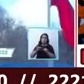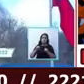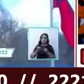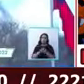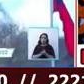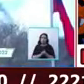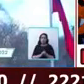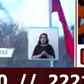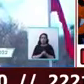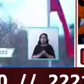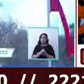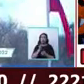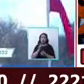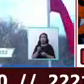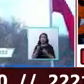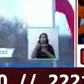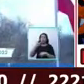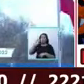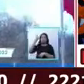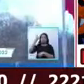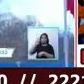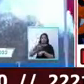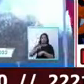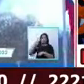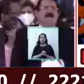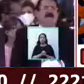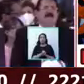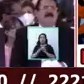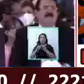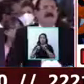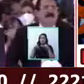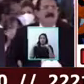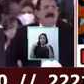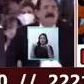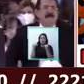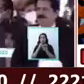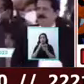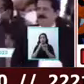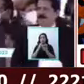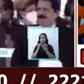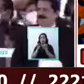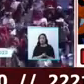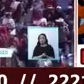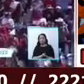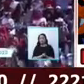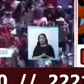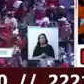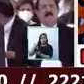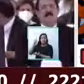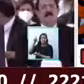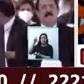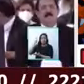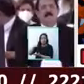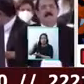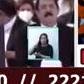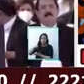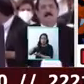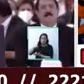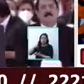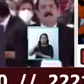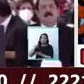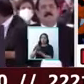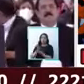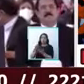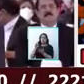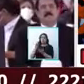2025-2026. Número 2, todavía no se ha, creo que no se ha trabajado como debe ser con el problema del desempleo, ¿verdad?